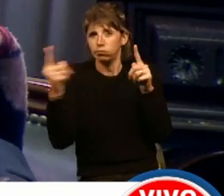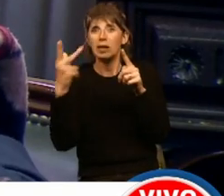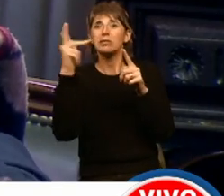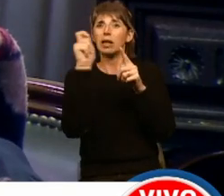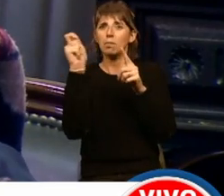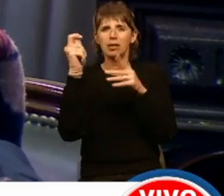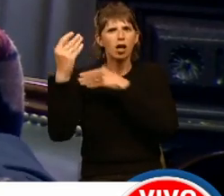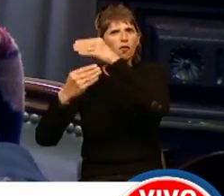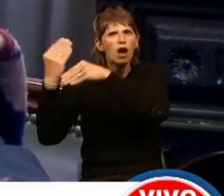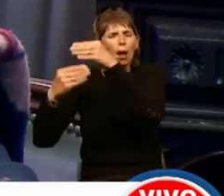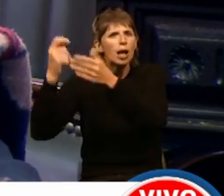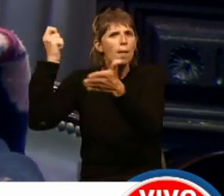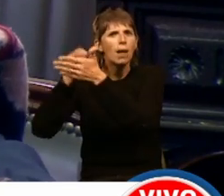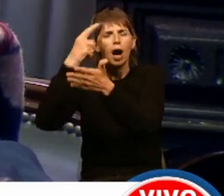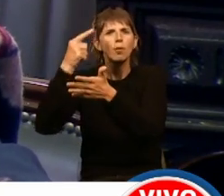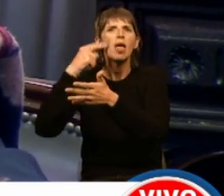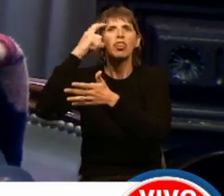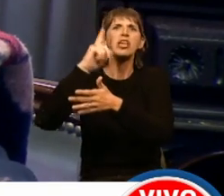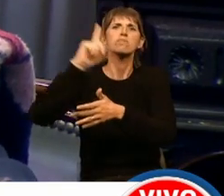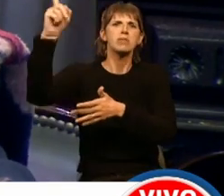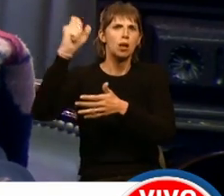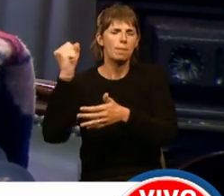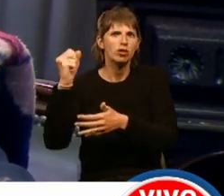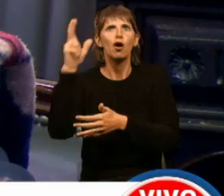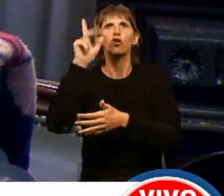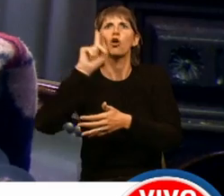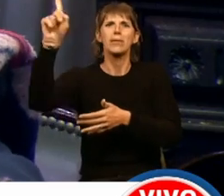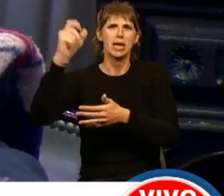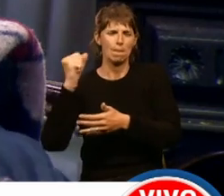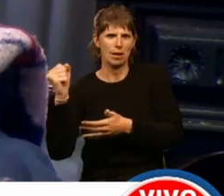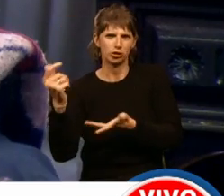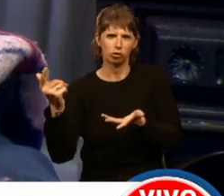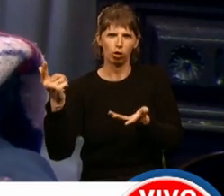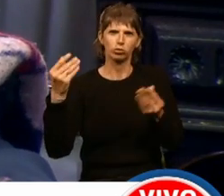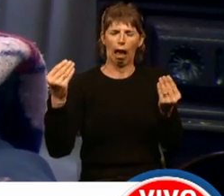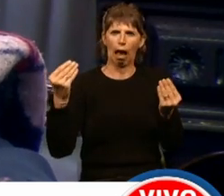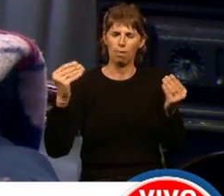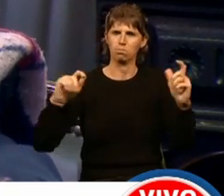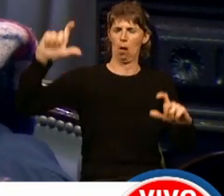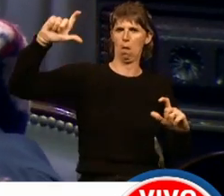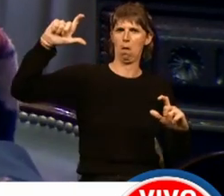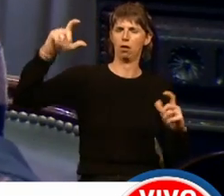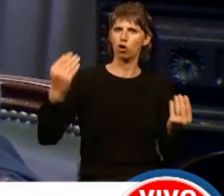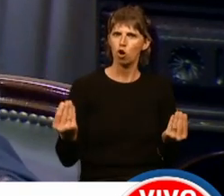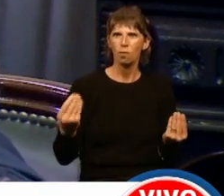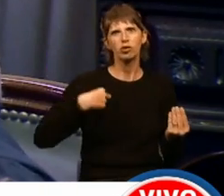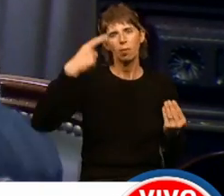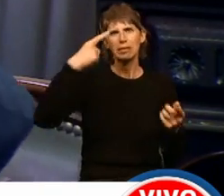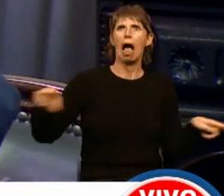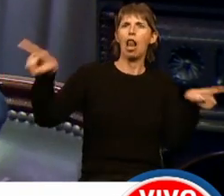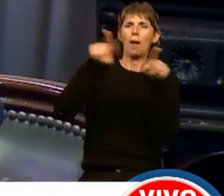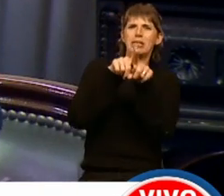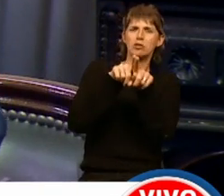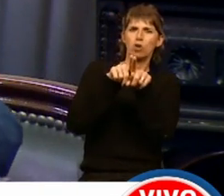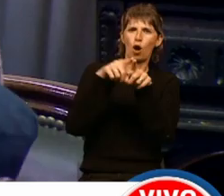paga diez mil quinientos pesos ocho mil quinientos pesos esa consideración como iguales a